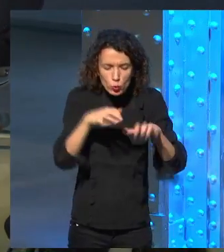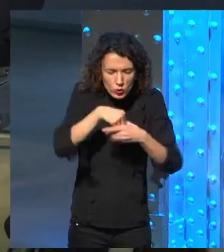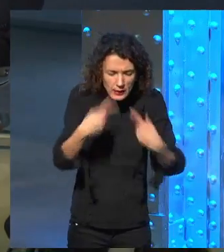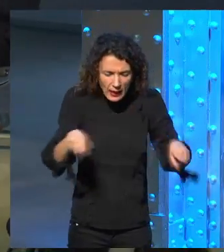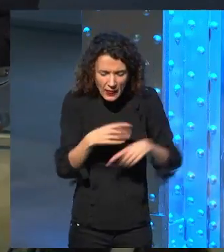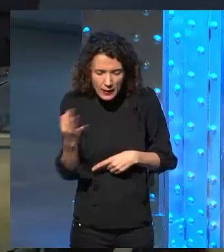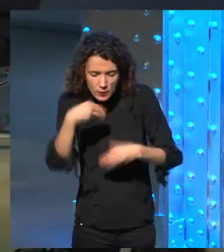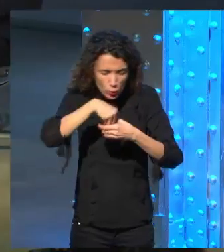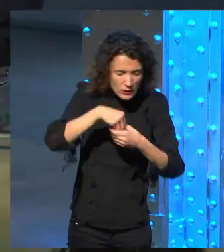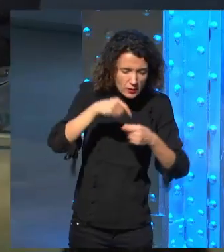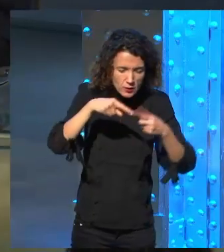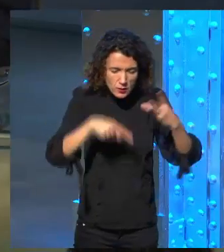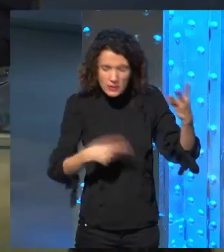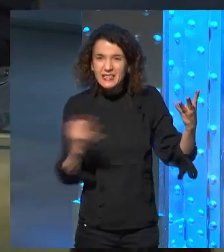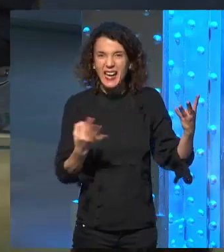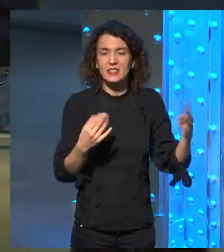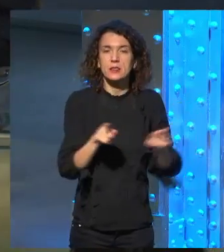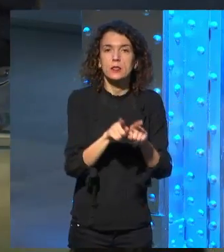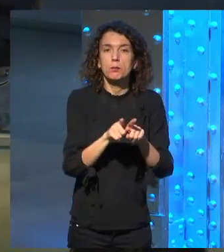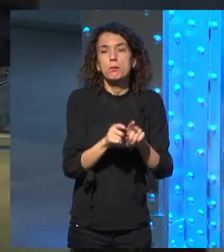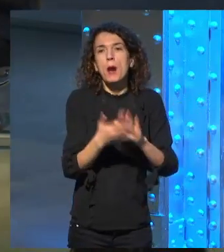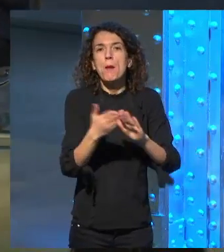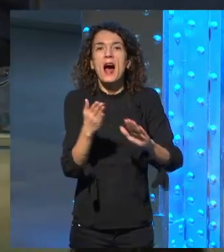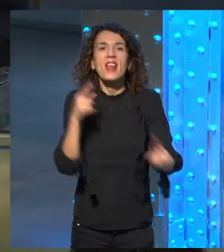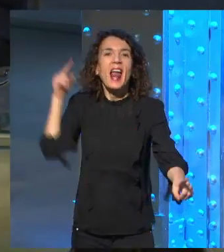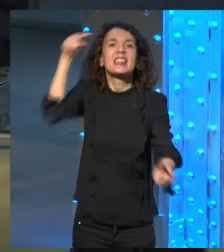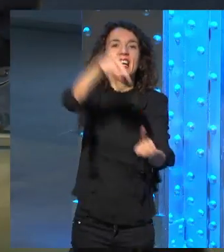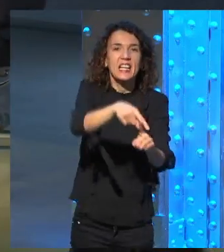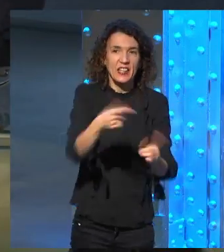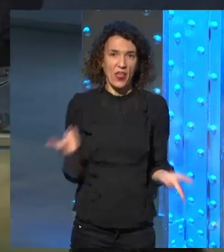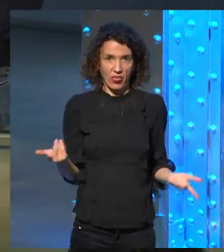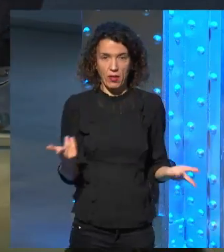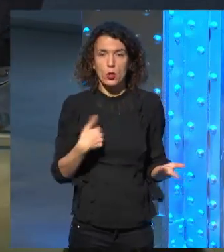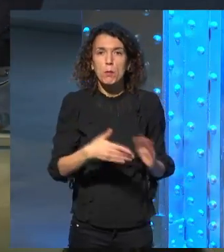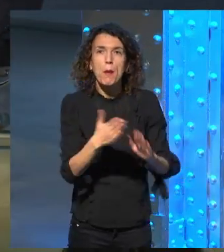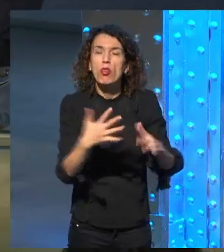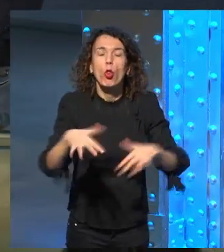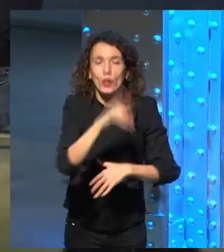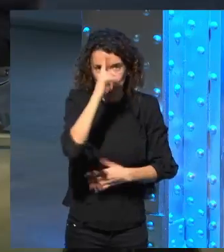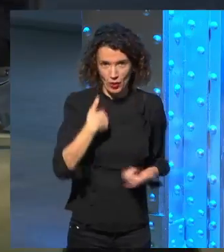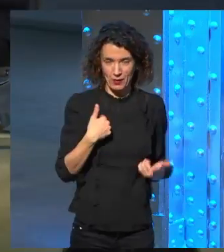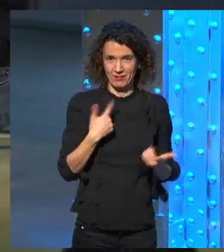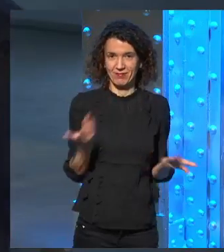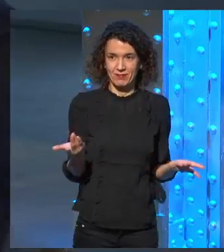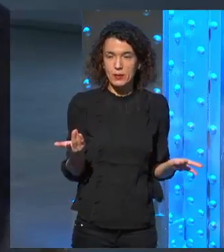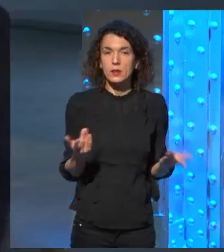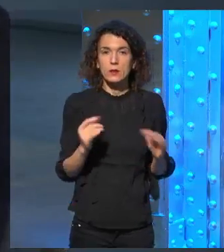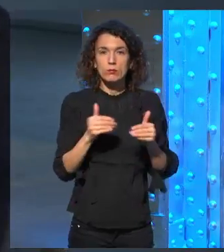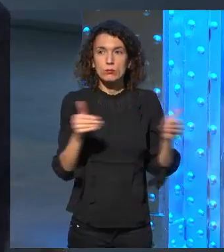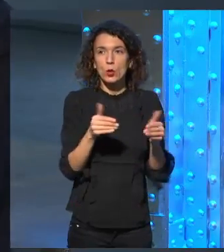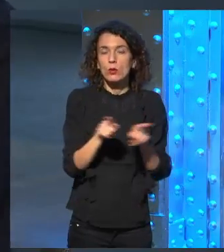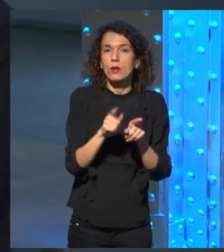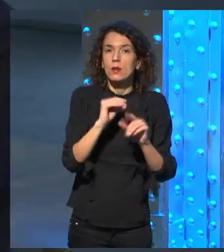exactamente detrás, ¿no? El tirarirar, más como hacia la eternidad, no sabes dónde va a acabar ni hacia dónde va. Y el primer toque de